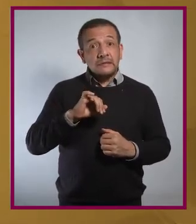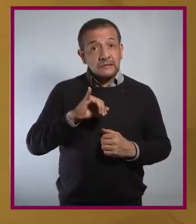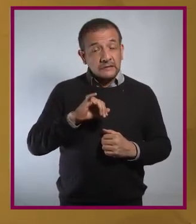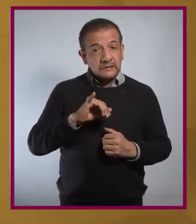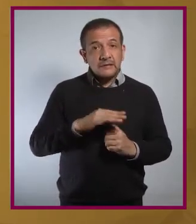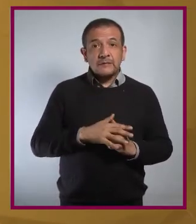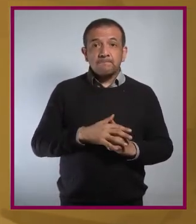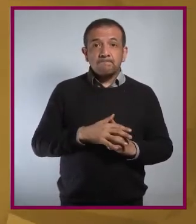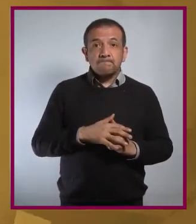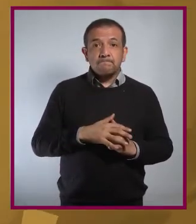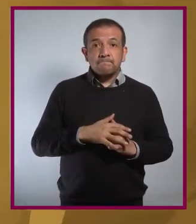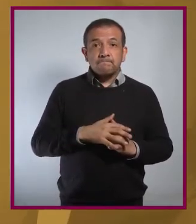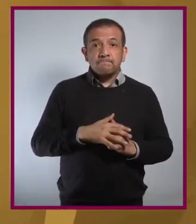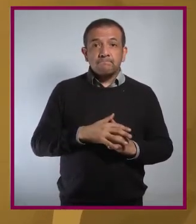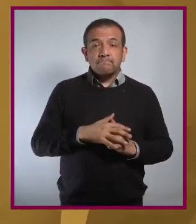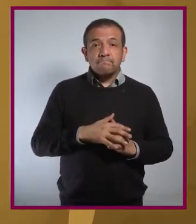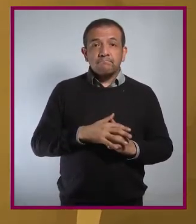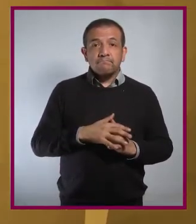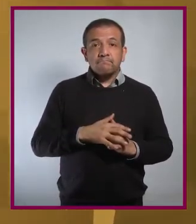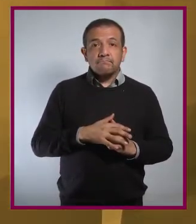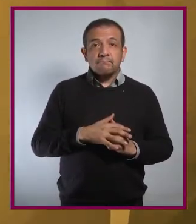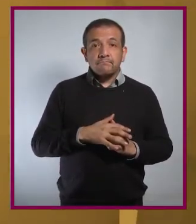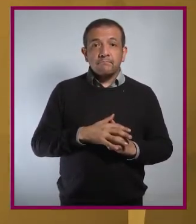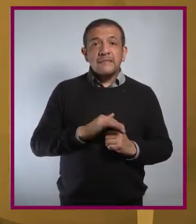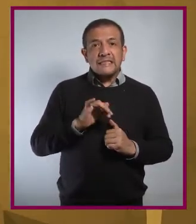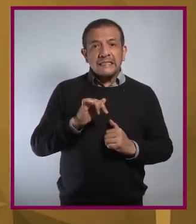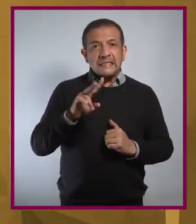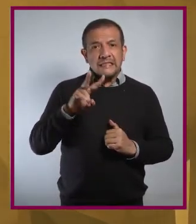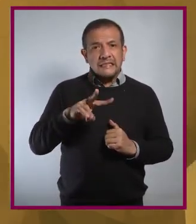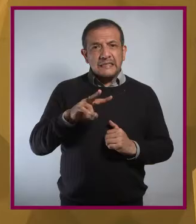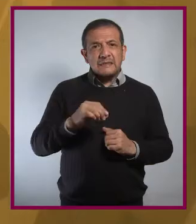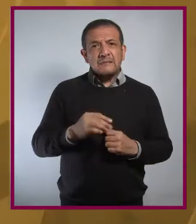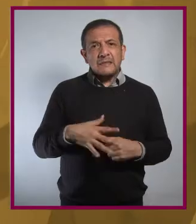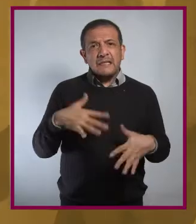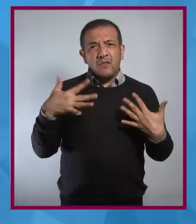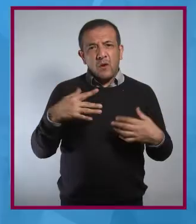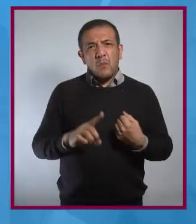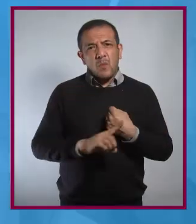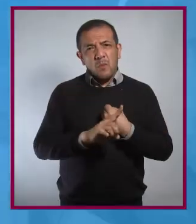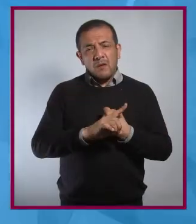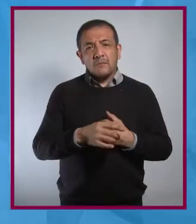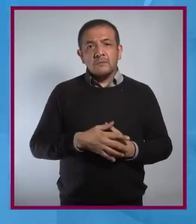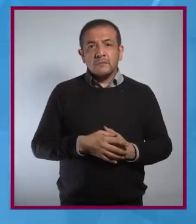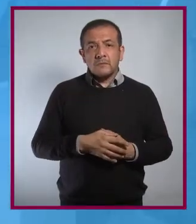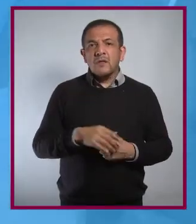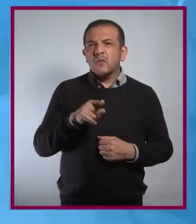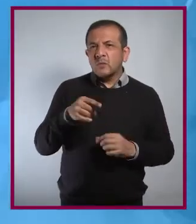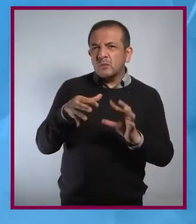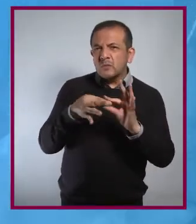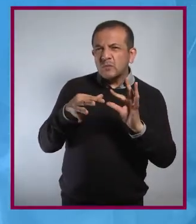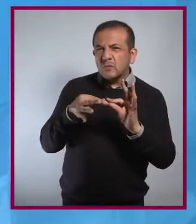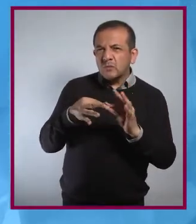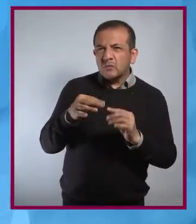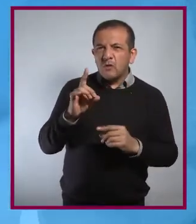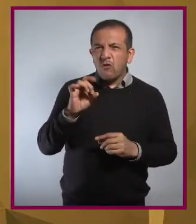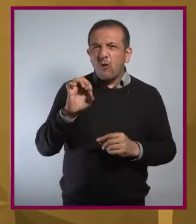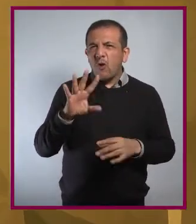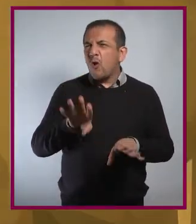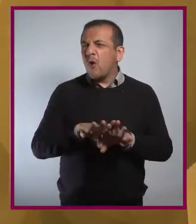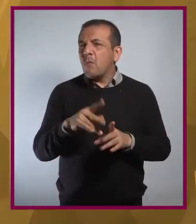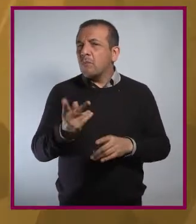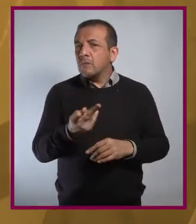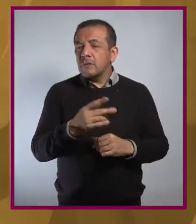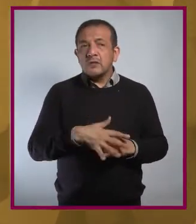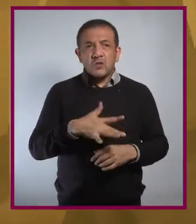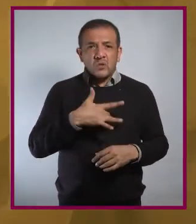sí, y pues sí me causó muchos problemas. ¿Podrías describir cómo lo sentías?